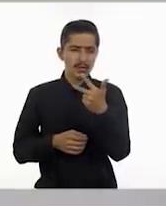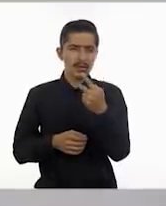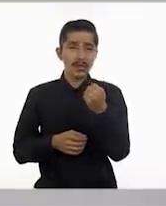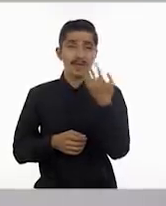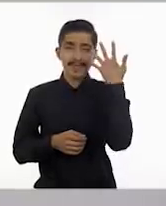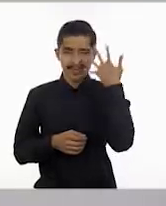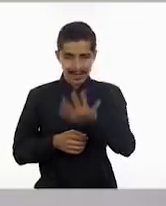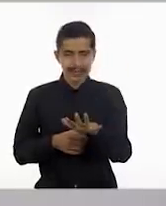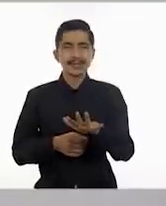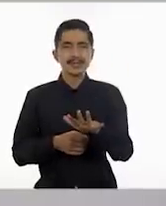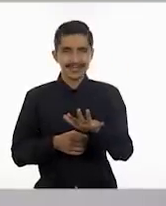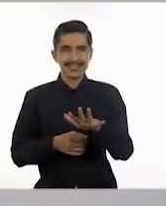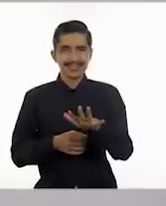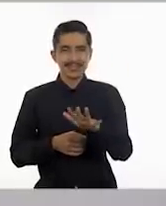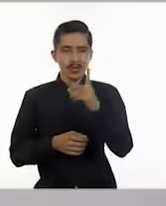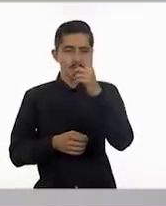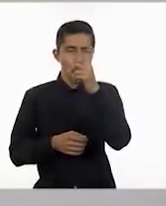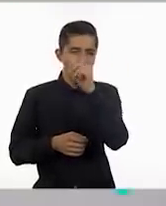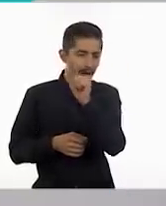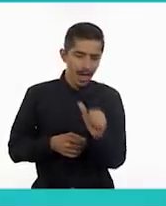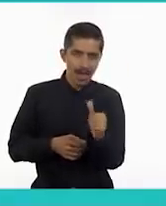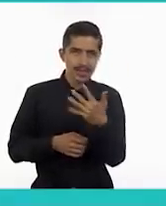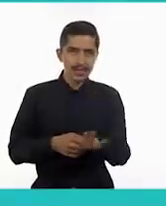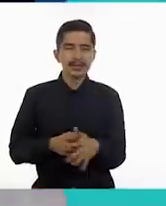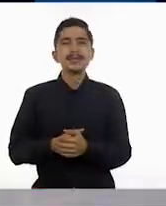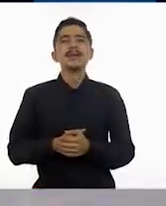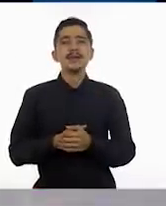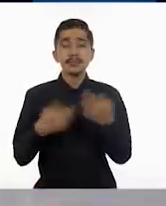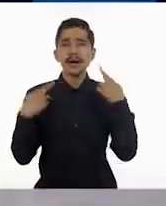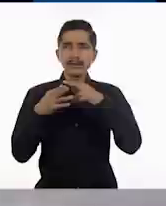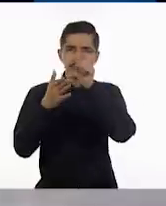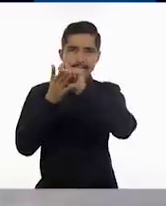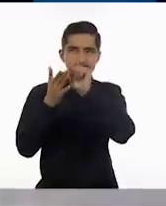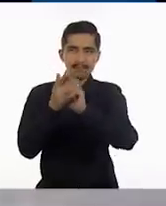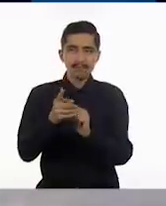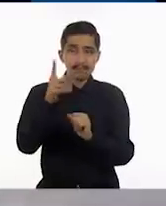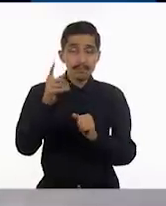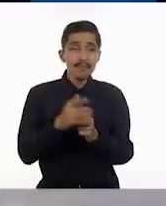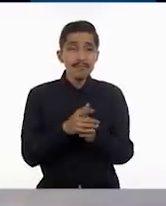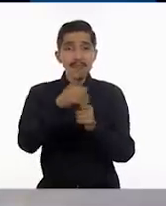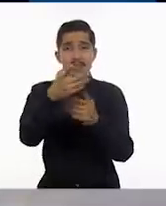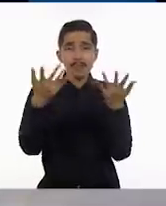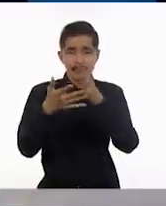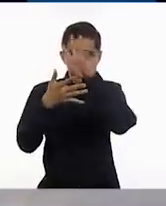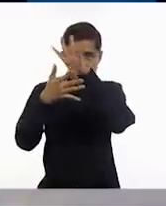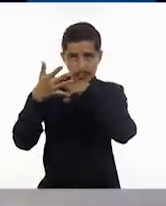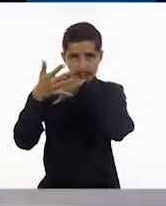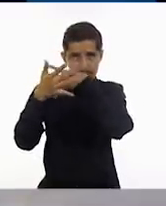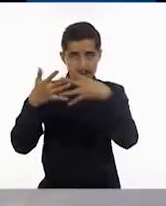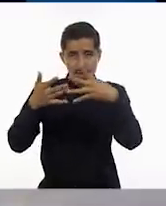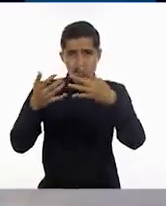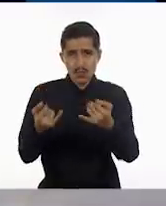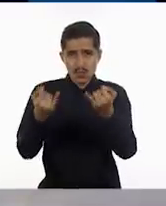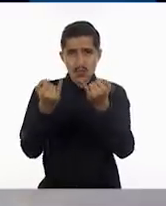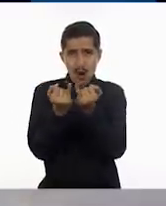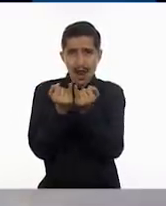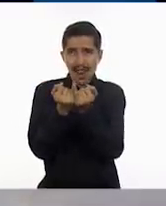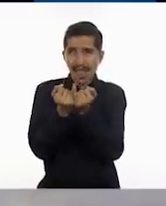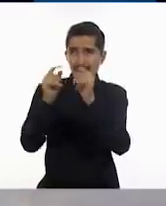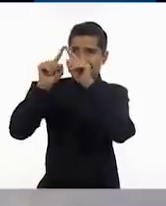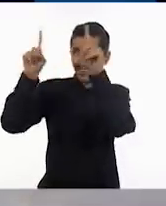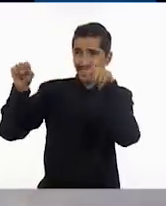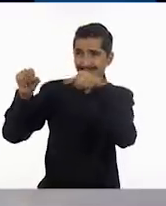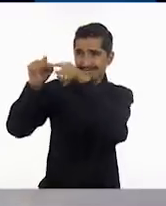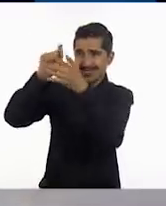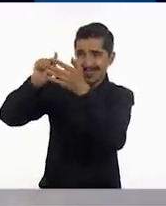Ahí tenemos, lo va anotando la maestra Gaby. Muy bien. Entonces hagan una tabla ya como la que ya quedó aquí en el pizarrón.